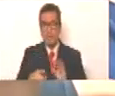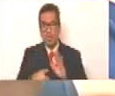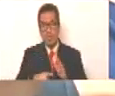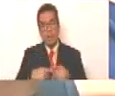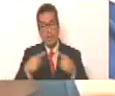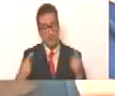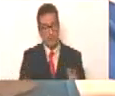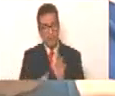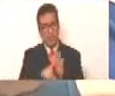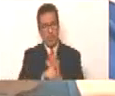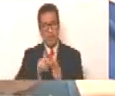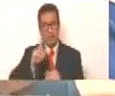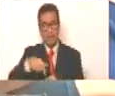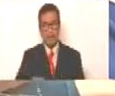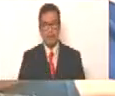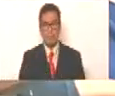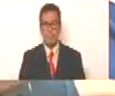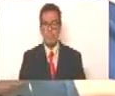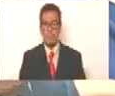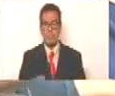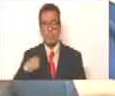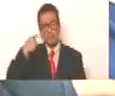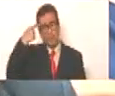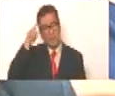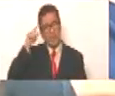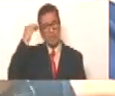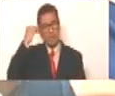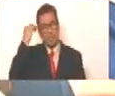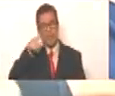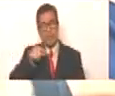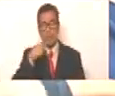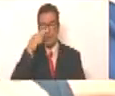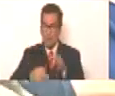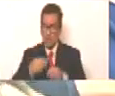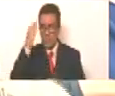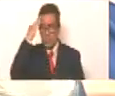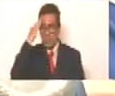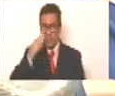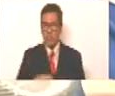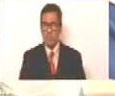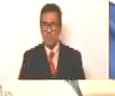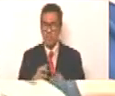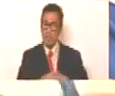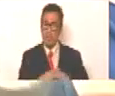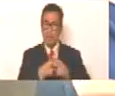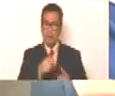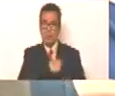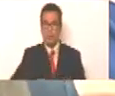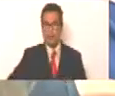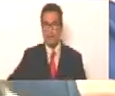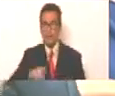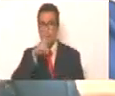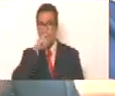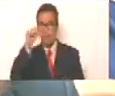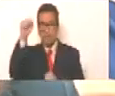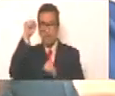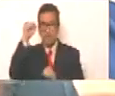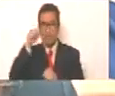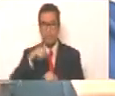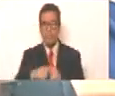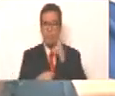asimismo también creo que es preciso y es justo reconocer la voluntad del presidente Nicolás Maduro, que fue uno